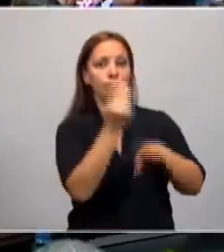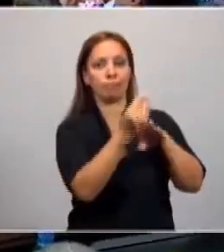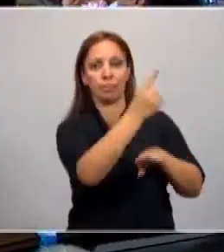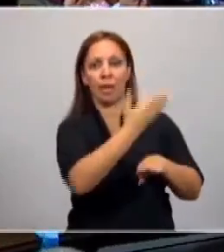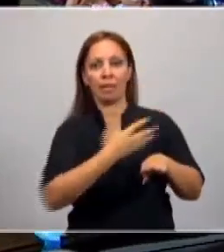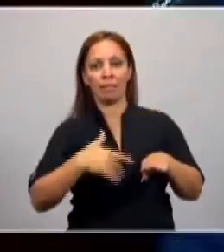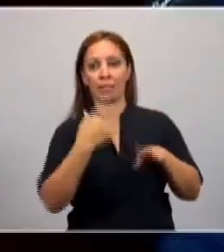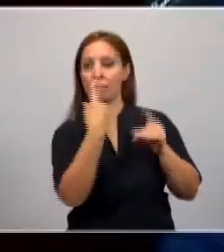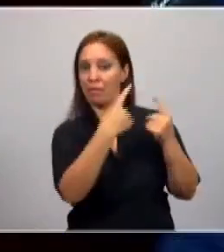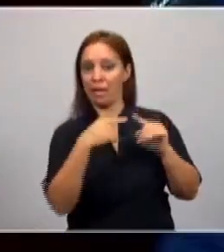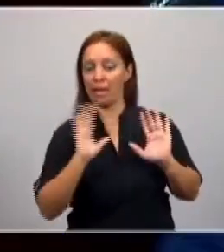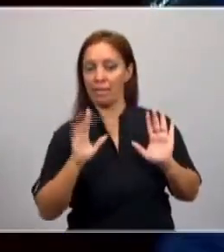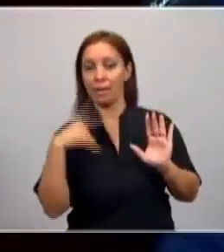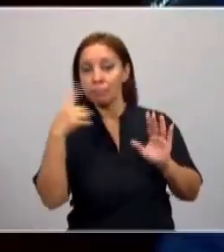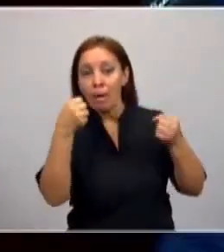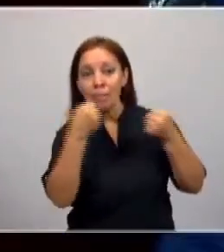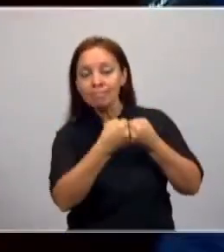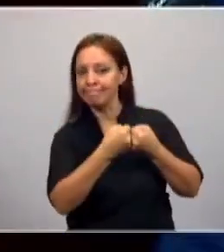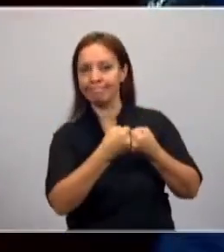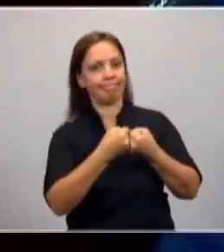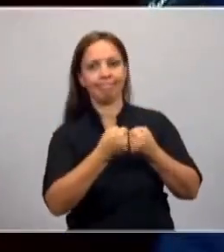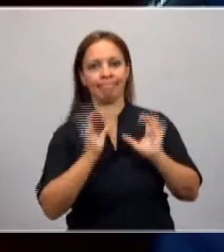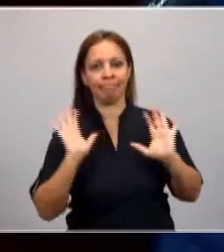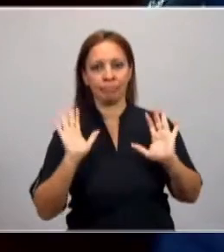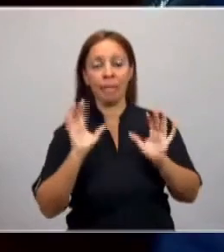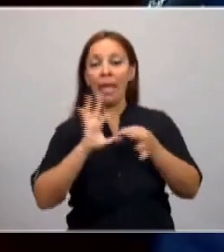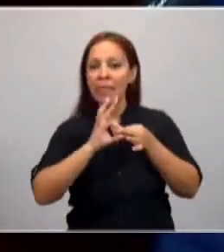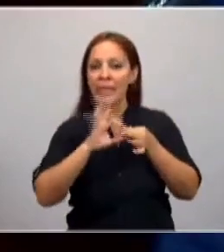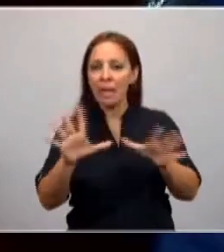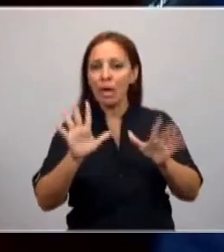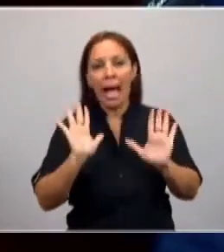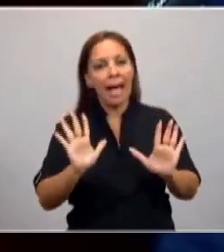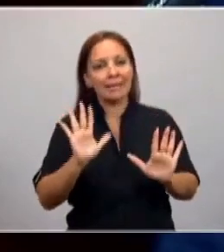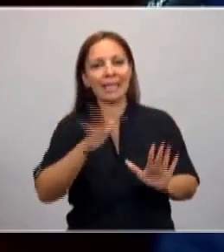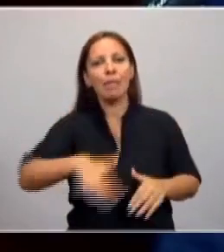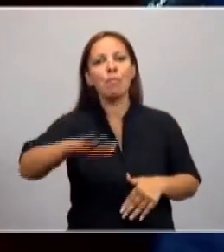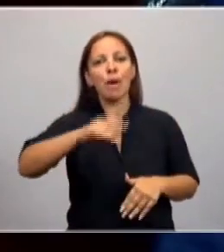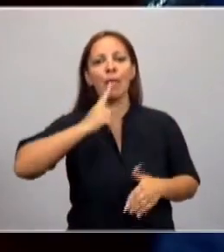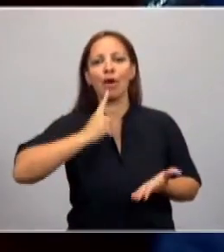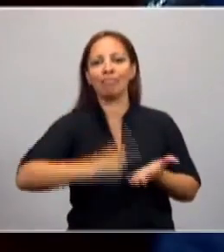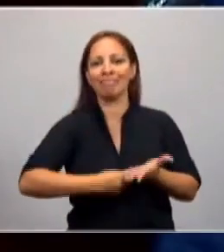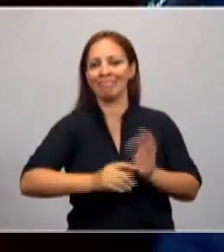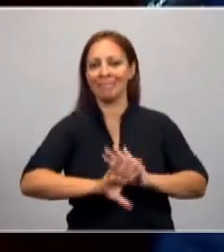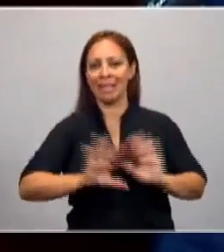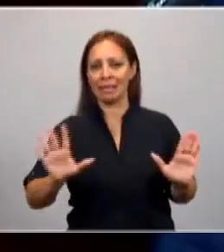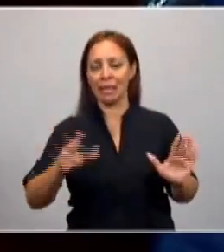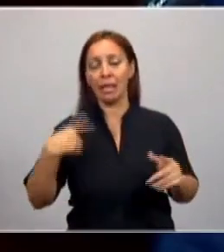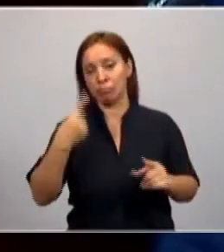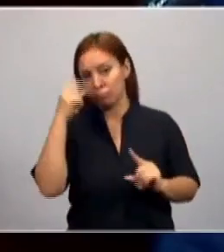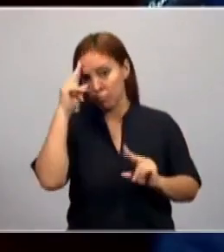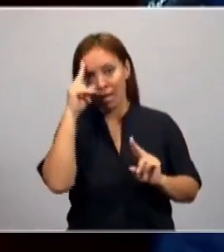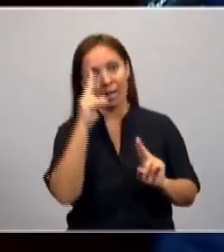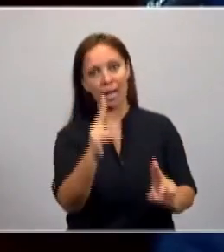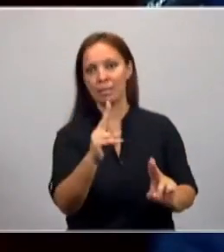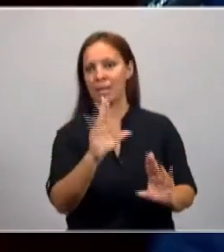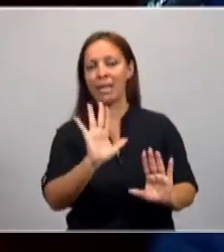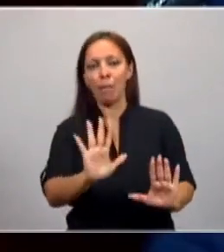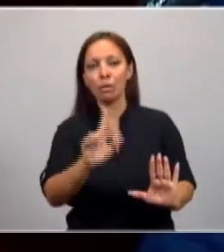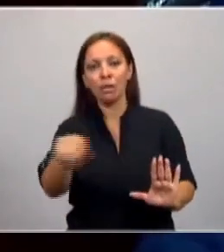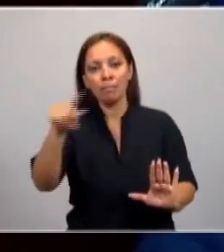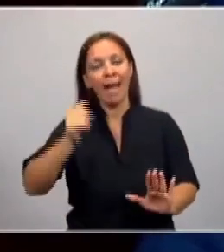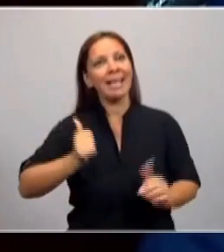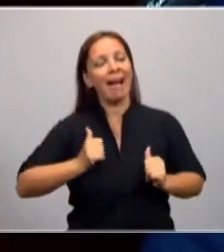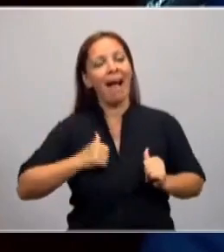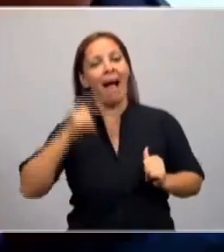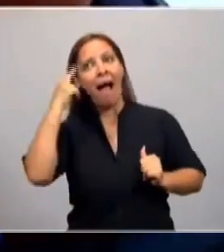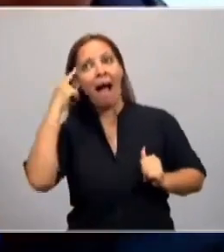propuestas no compartimos. Pero en democracia, el pueblo es el que manda. Y por lo tanto, respetamos la expectativa de los argentinos que lo